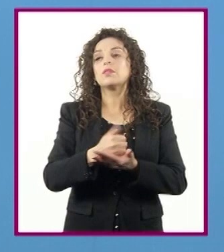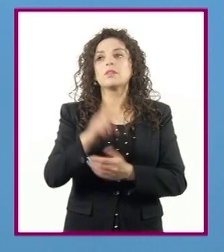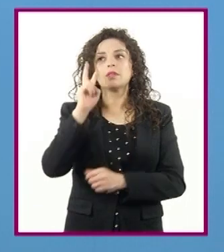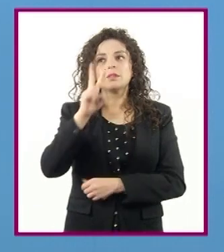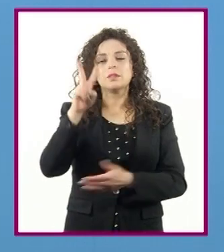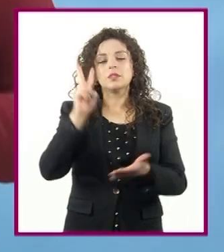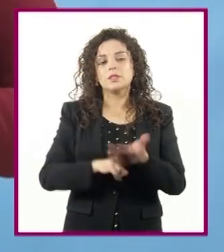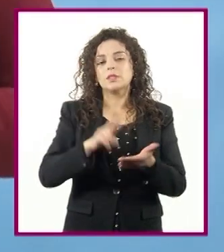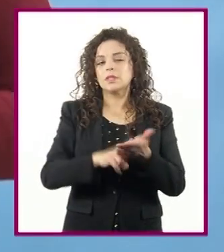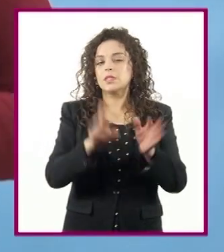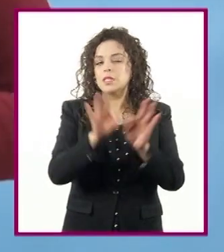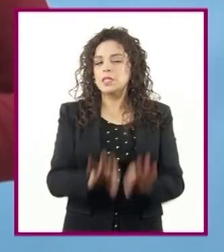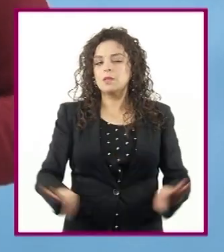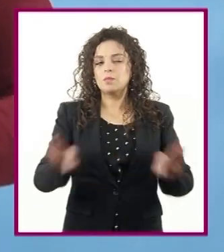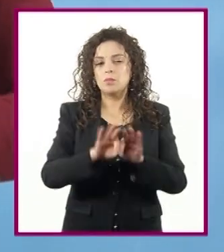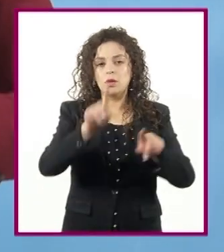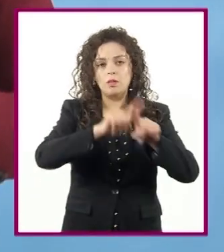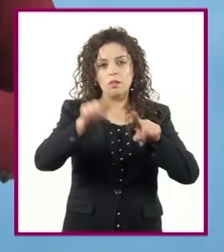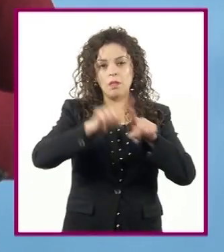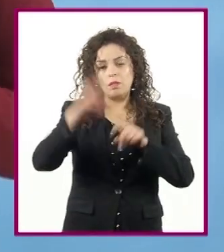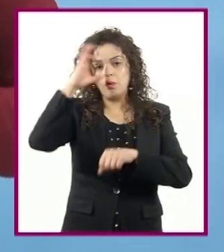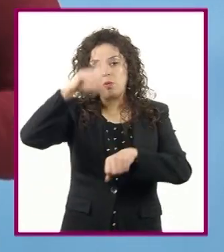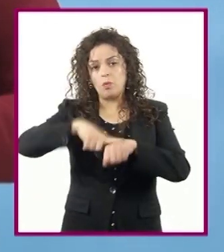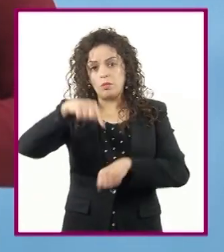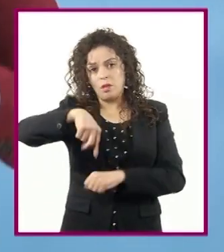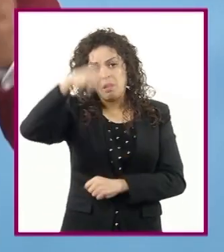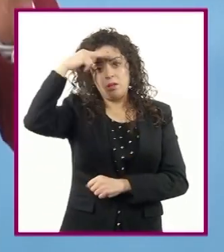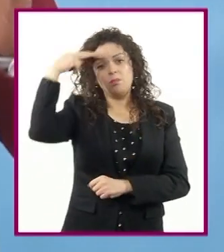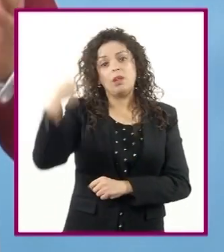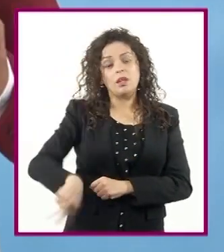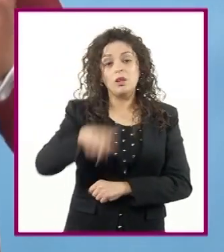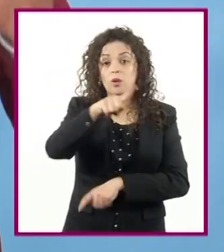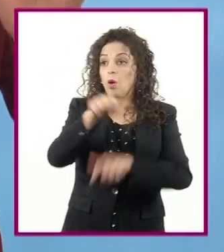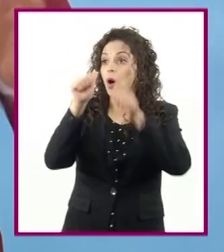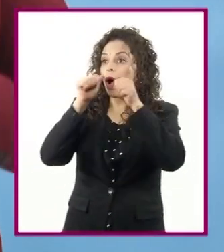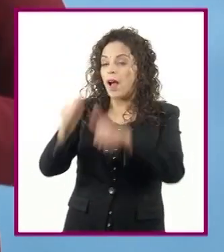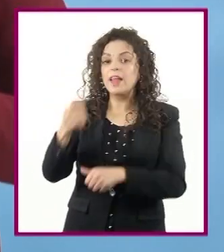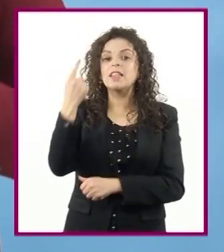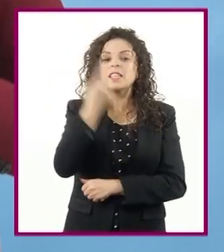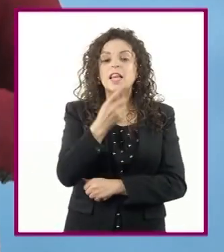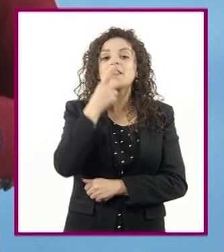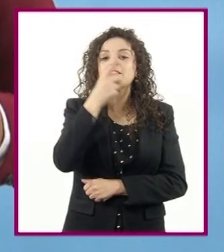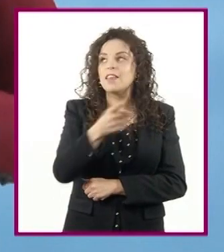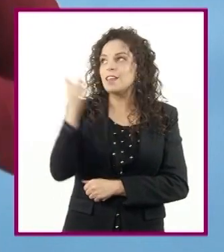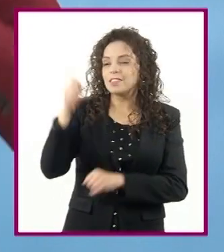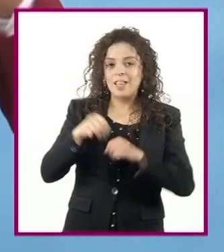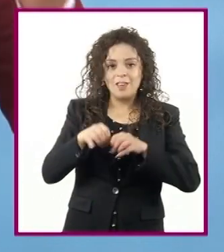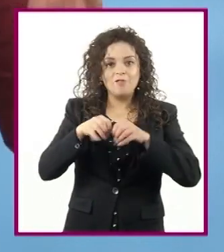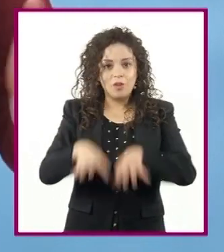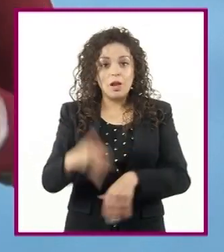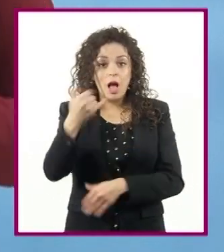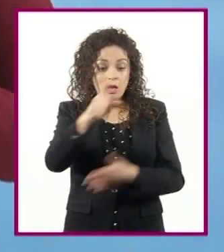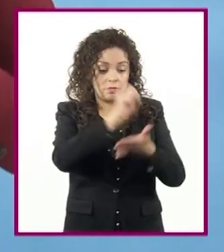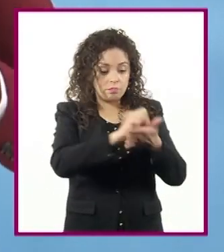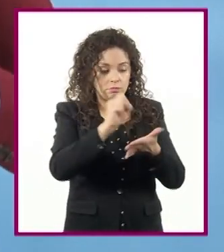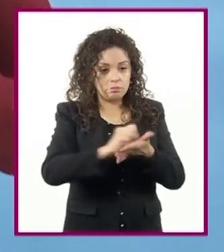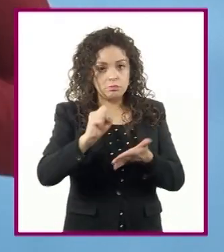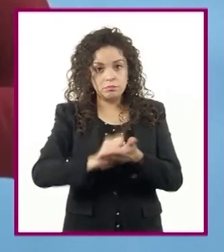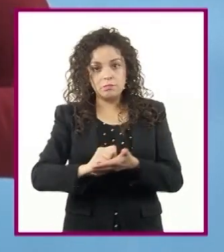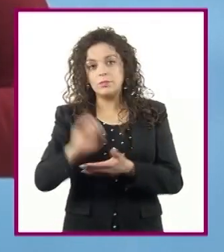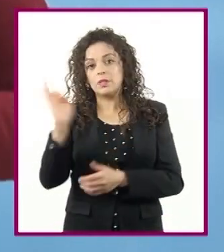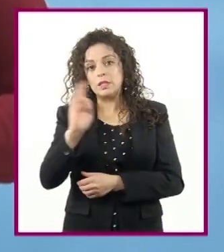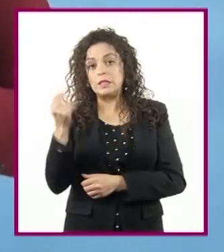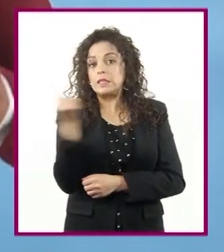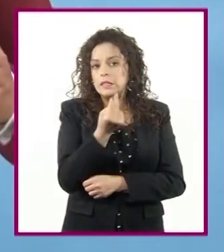la diversidad cultural del país. Presten mucha atención a lo que se dice ahí y realicen apuntes en caso de que lo